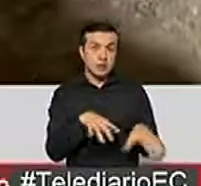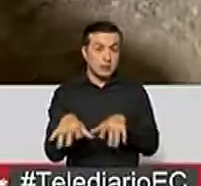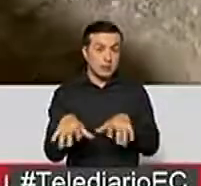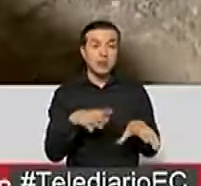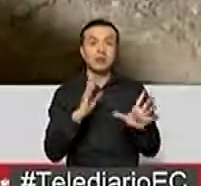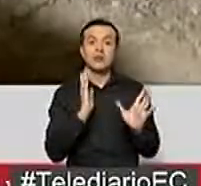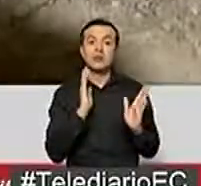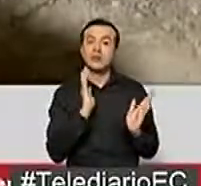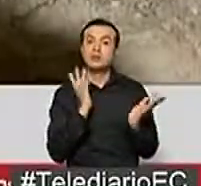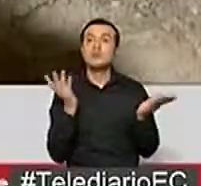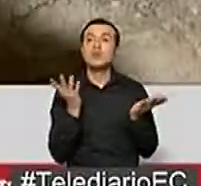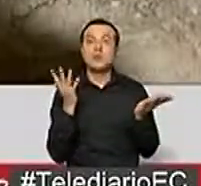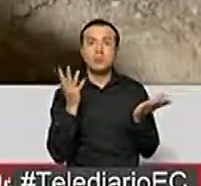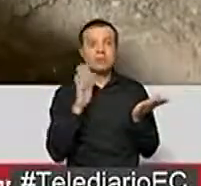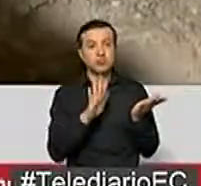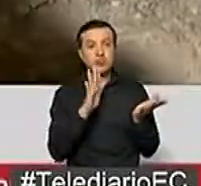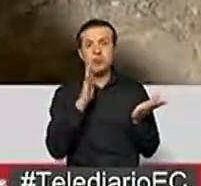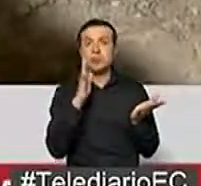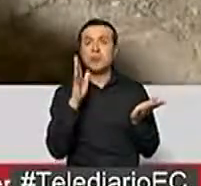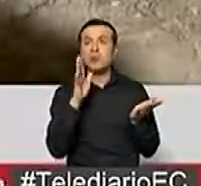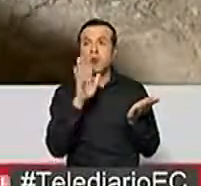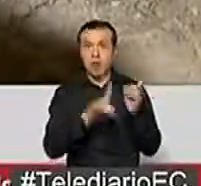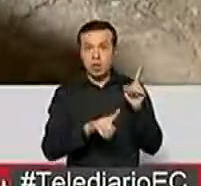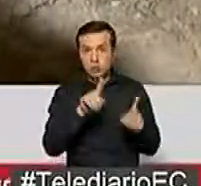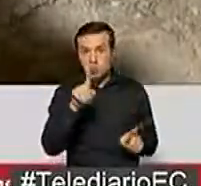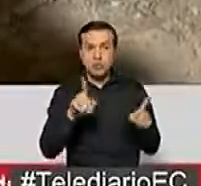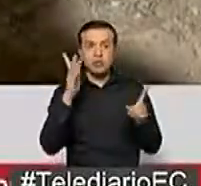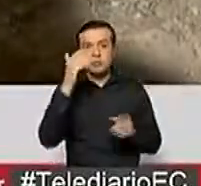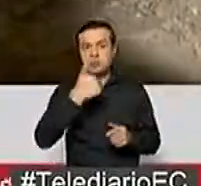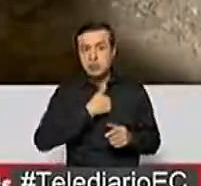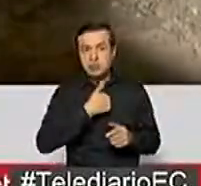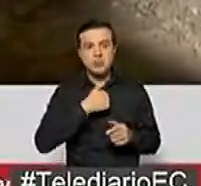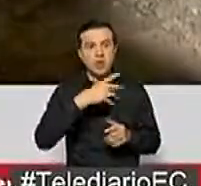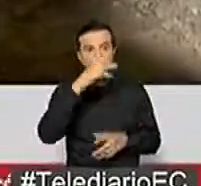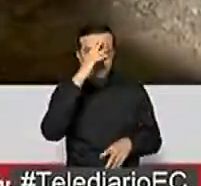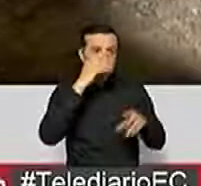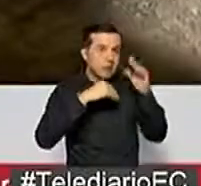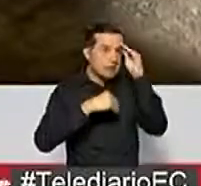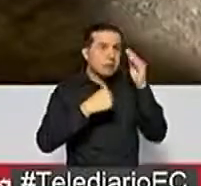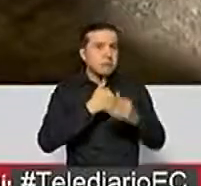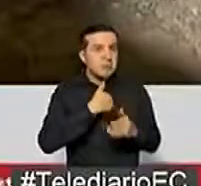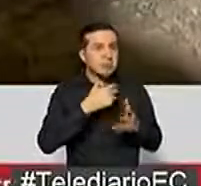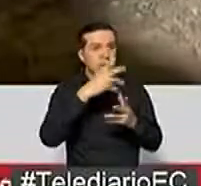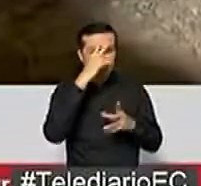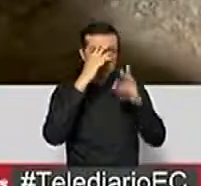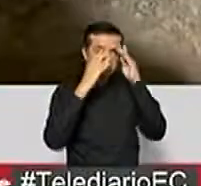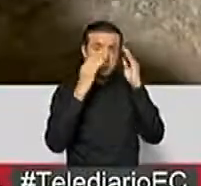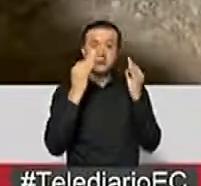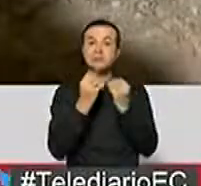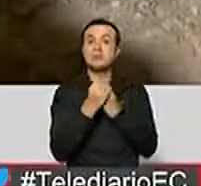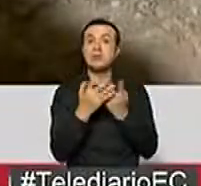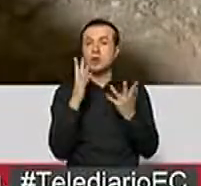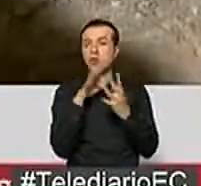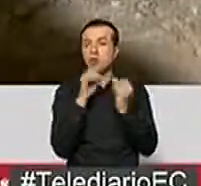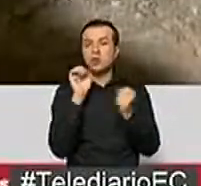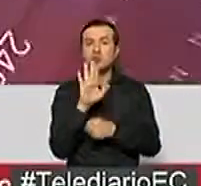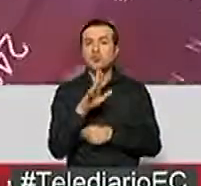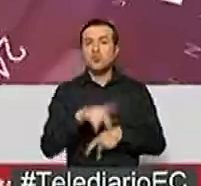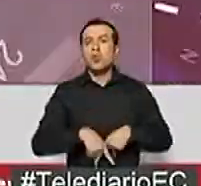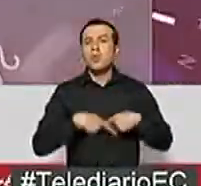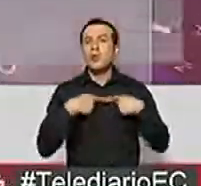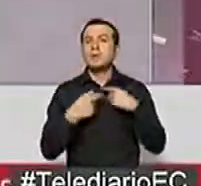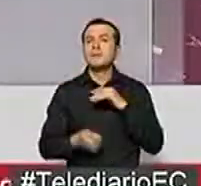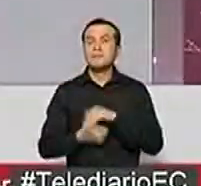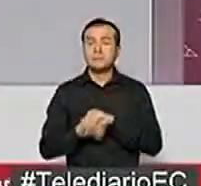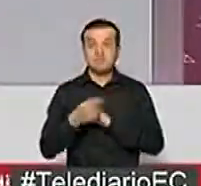estudiadas, actividades en las que ellas son un poco autodidactas y nos invita justamente a entender cuál es su vida de clausura.